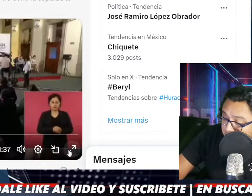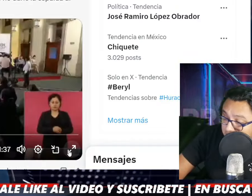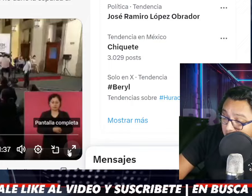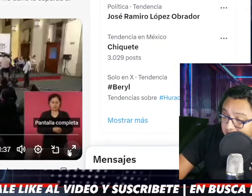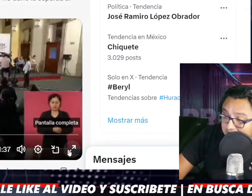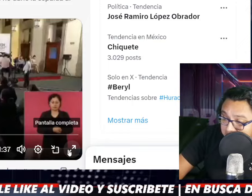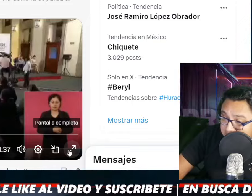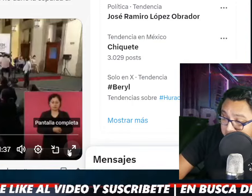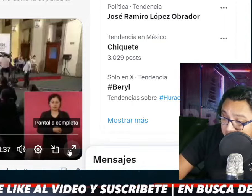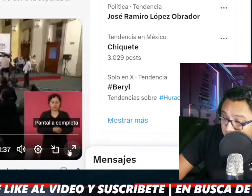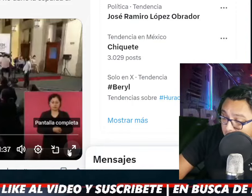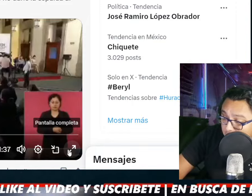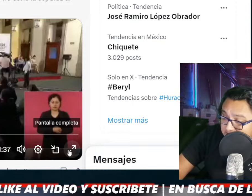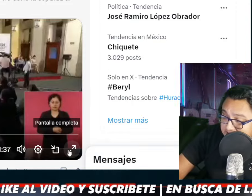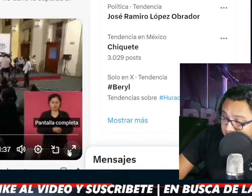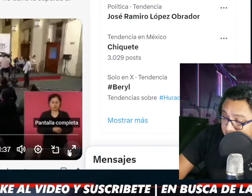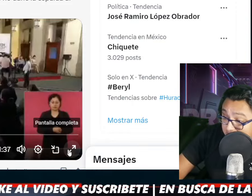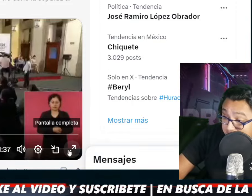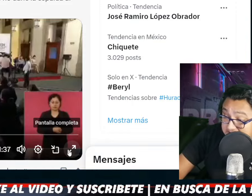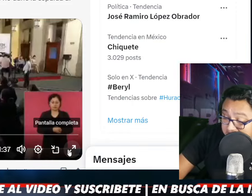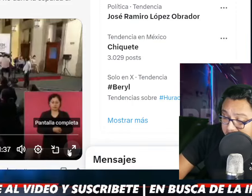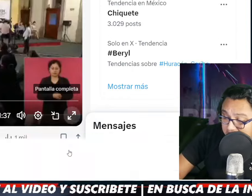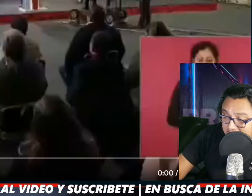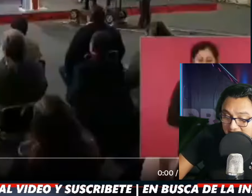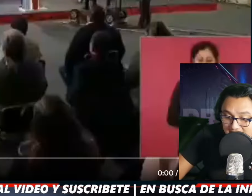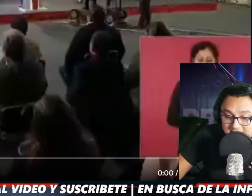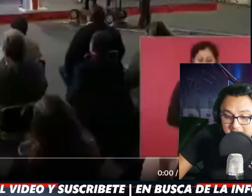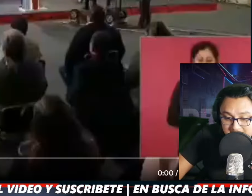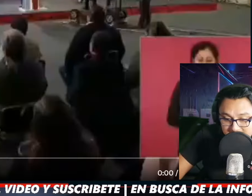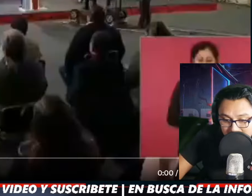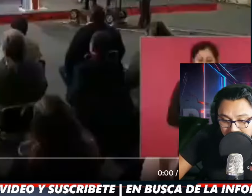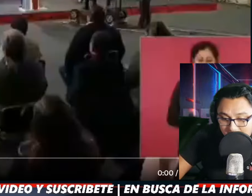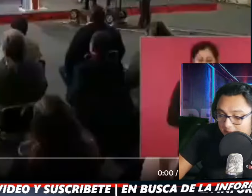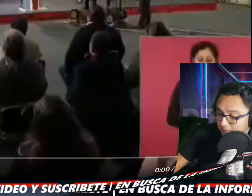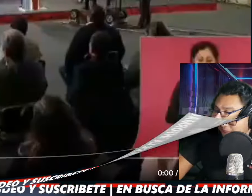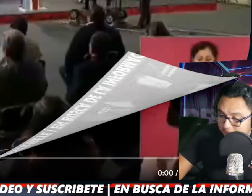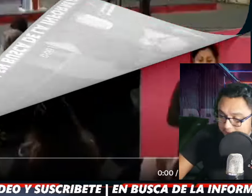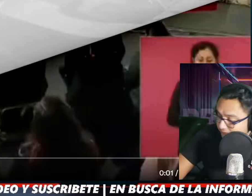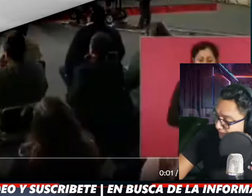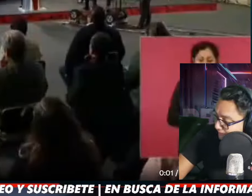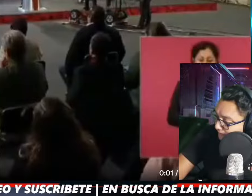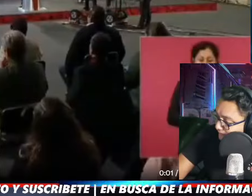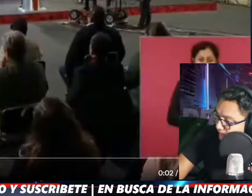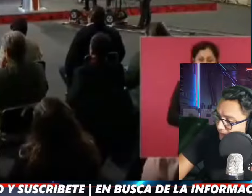López Obrador. Antes vean cómo lo destaca el presidente en la mañanera.